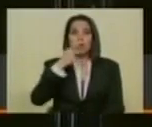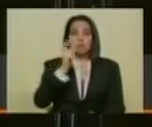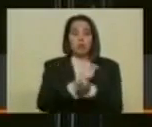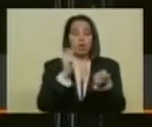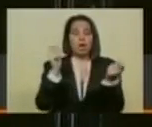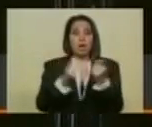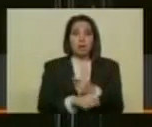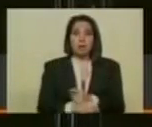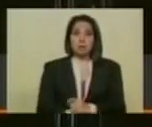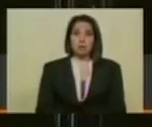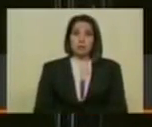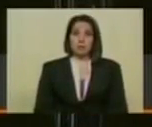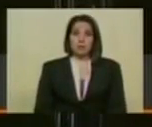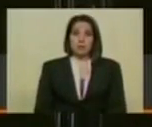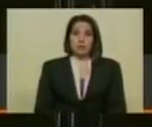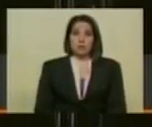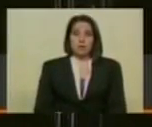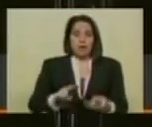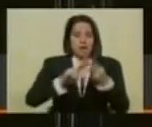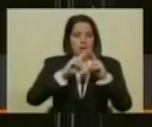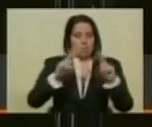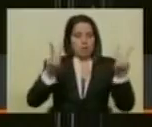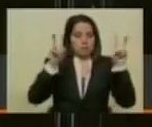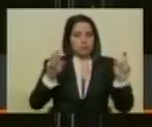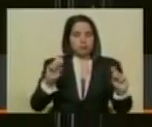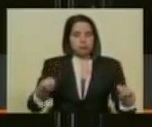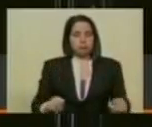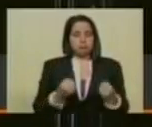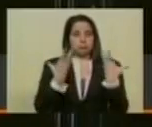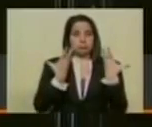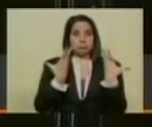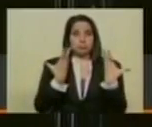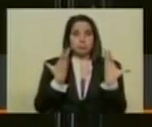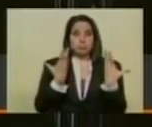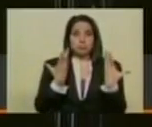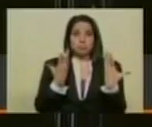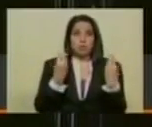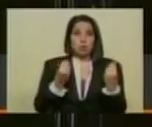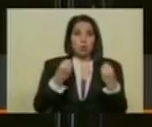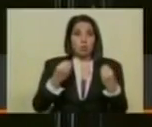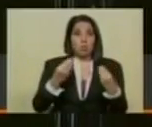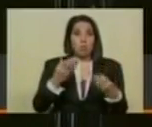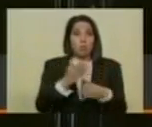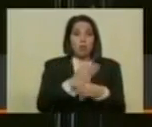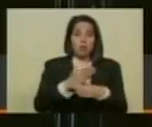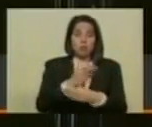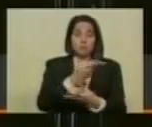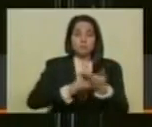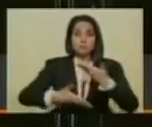de restablecimiento de la paz, de la justicia, de la convivencia.